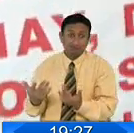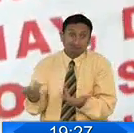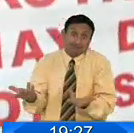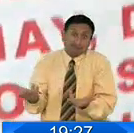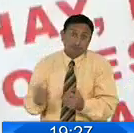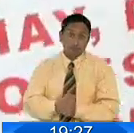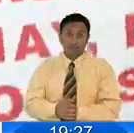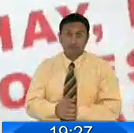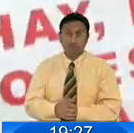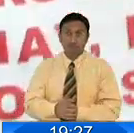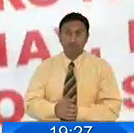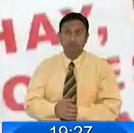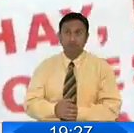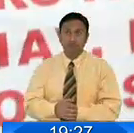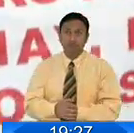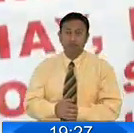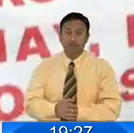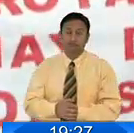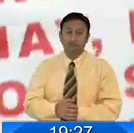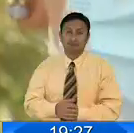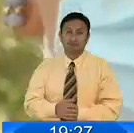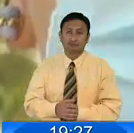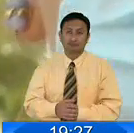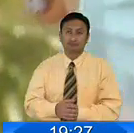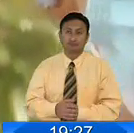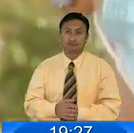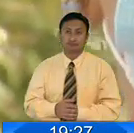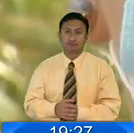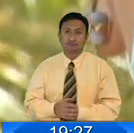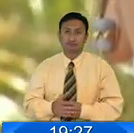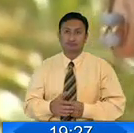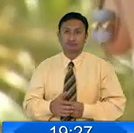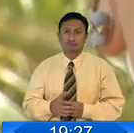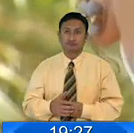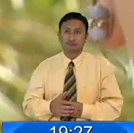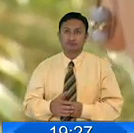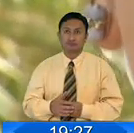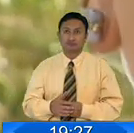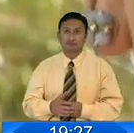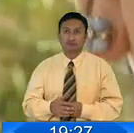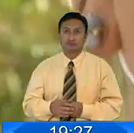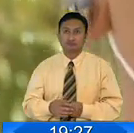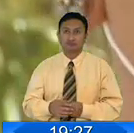al clamor de miles de familias, informó Jorge Escobar.